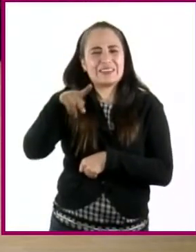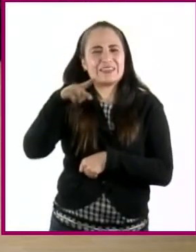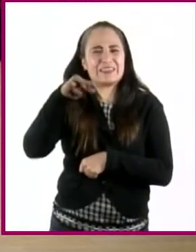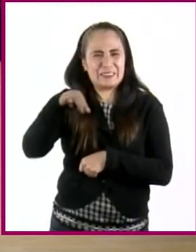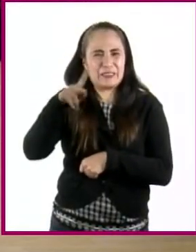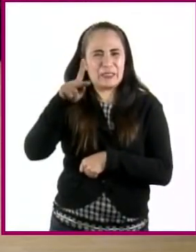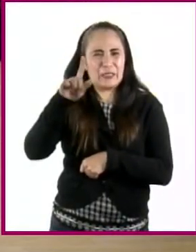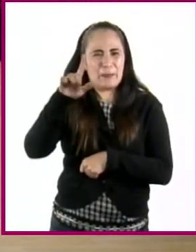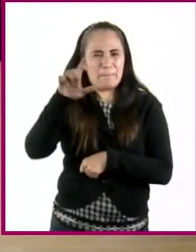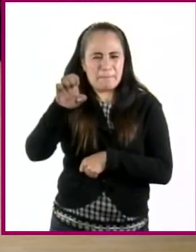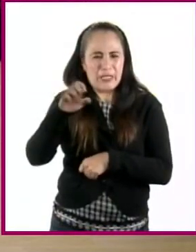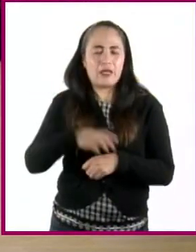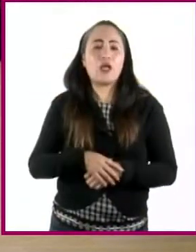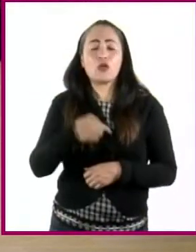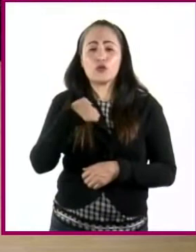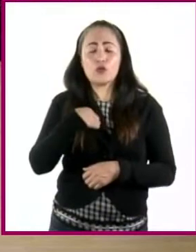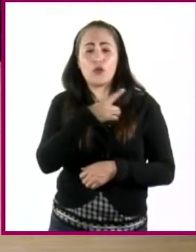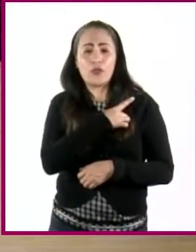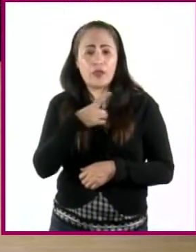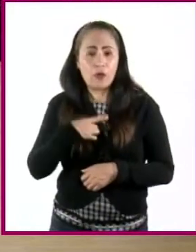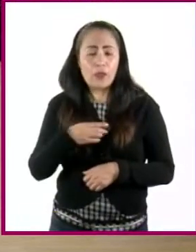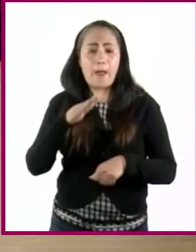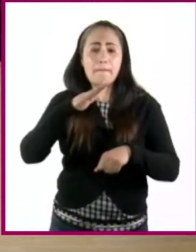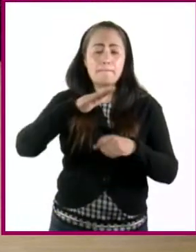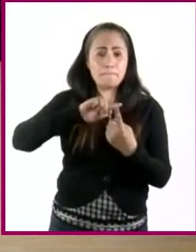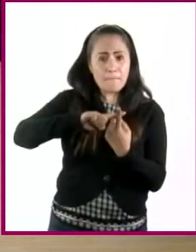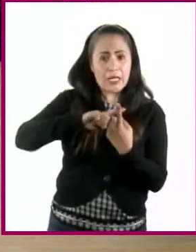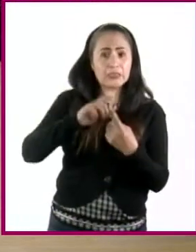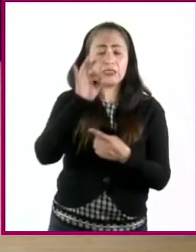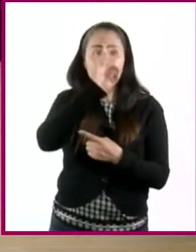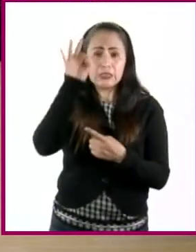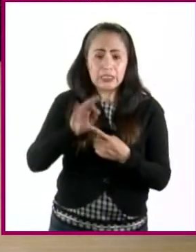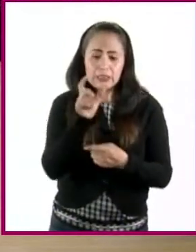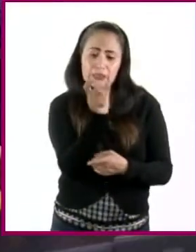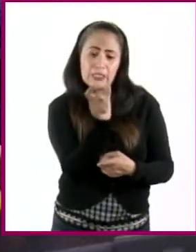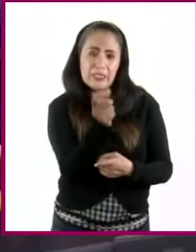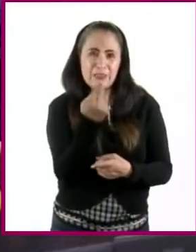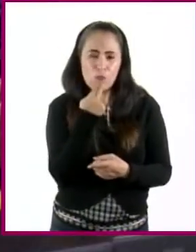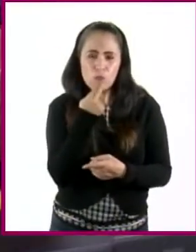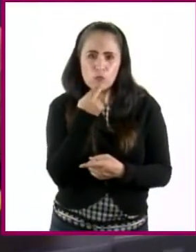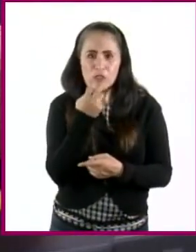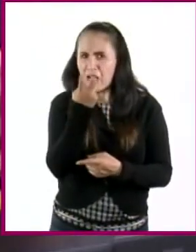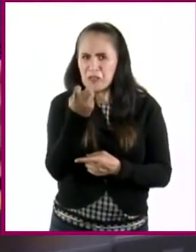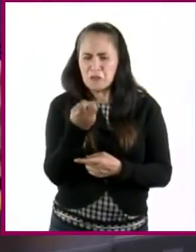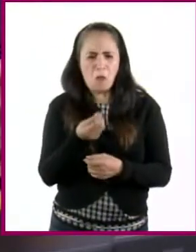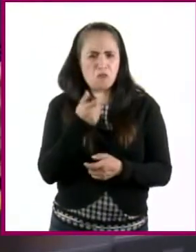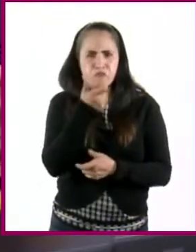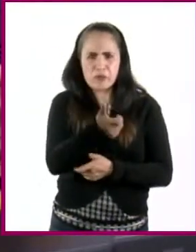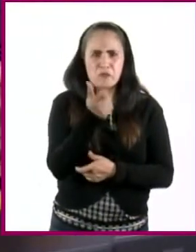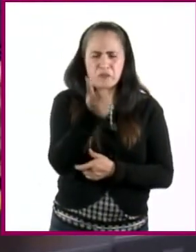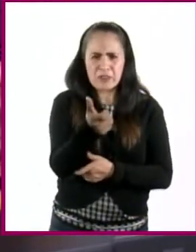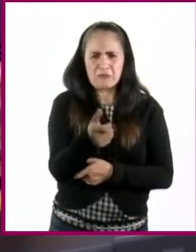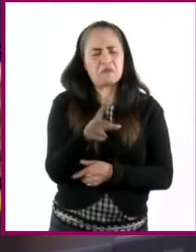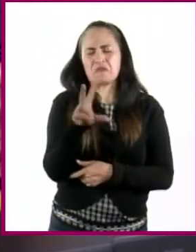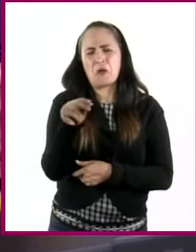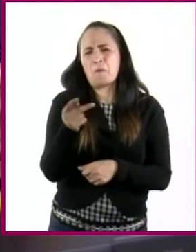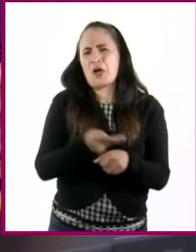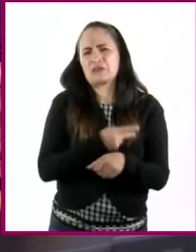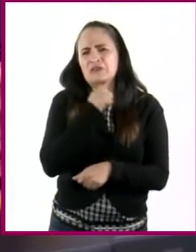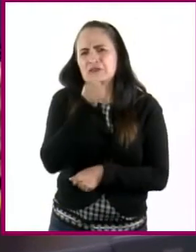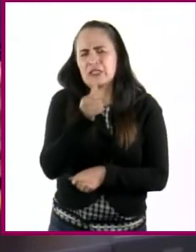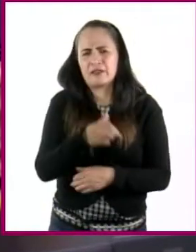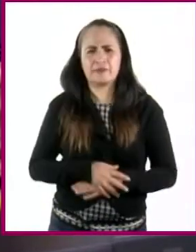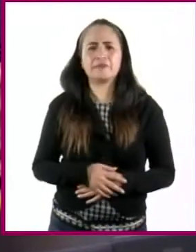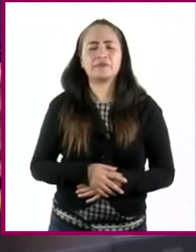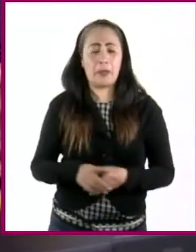la deuda más el interés que me generó la tarjeta, no pasa nada, ¿no? Exactamente. Pagar los intereses generados por la primera parte